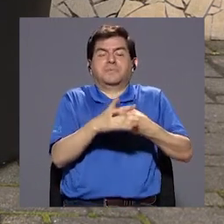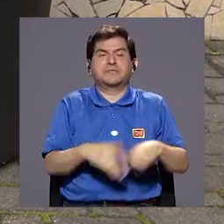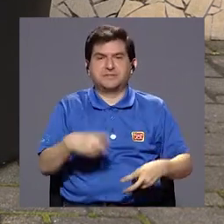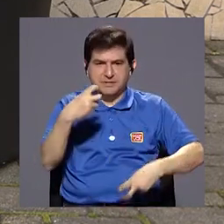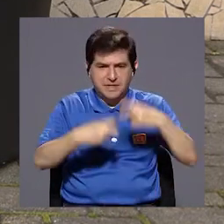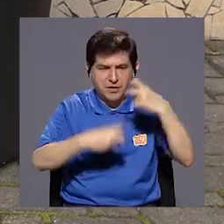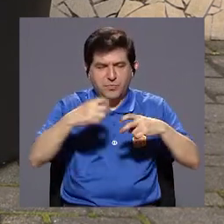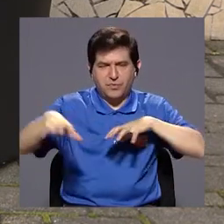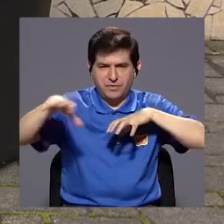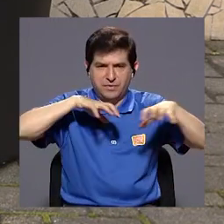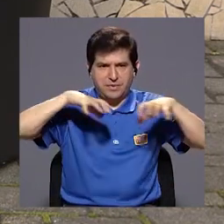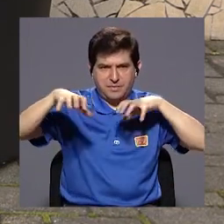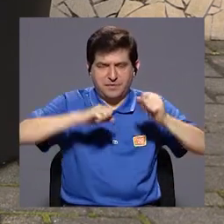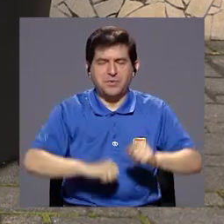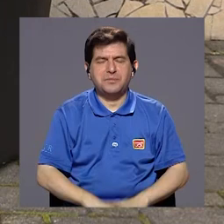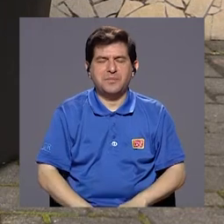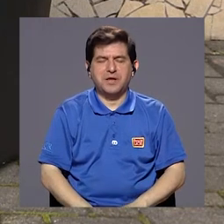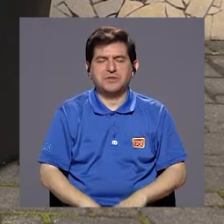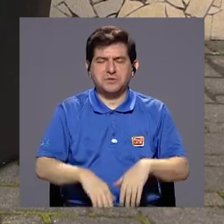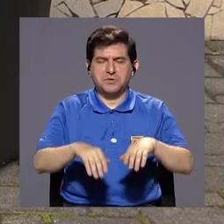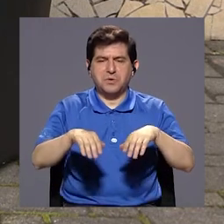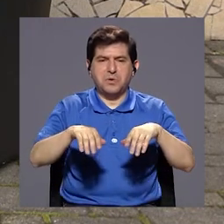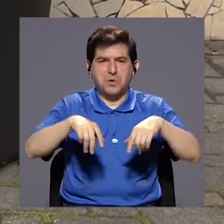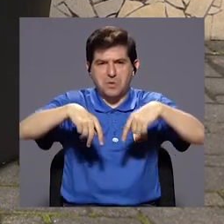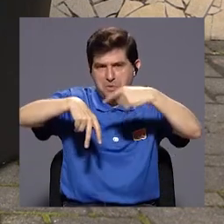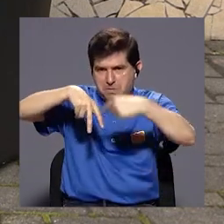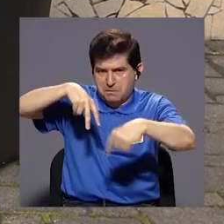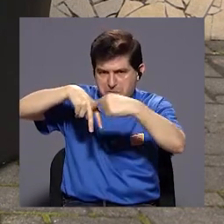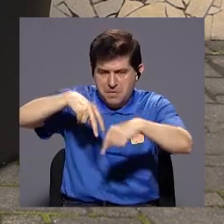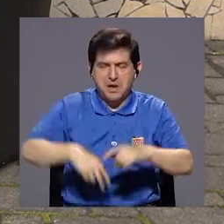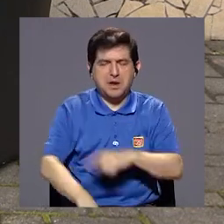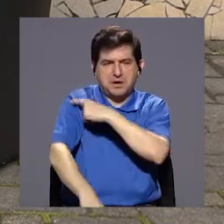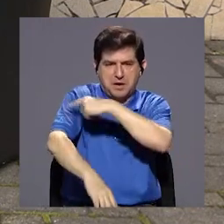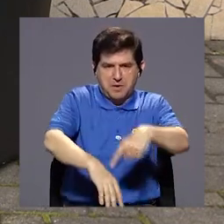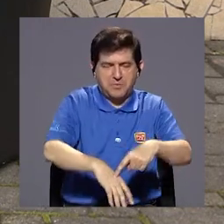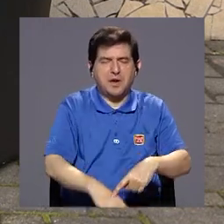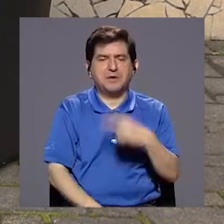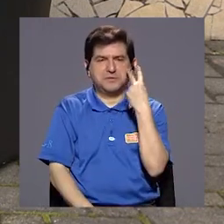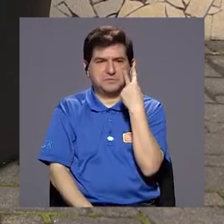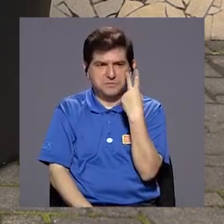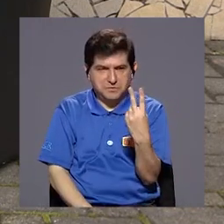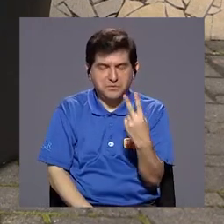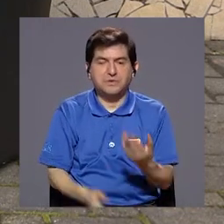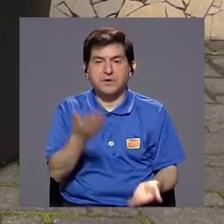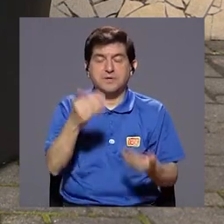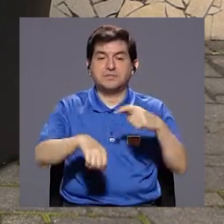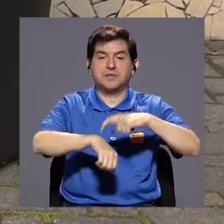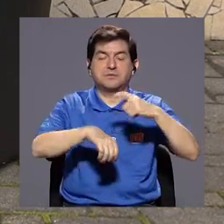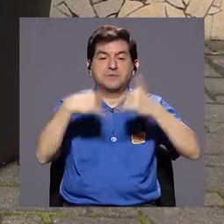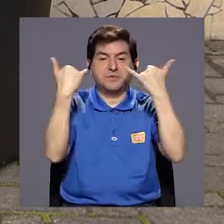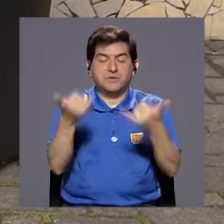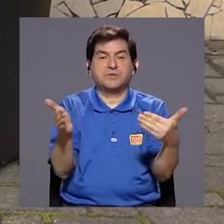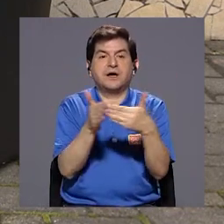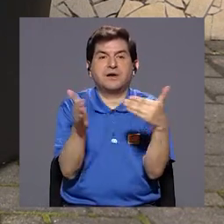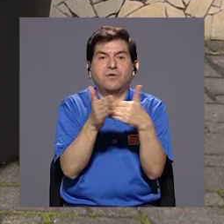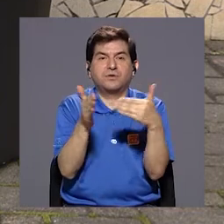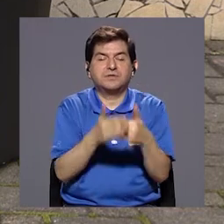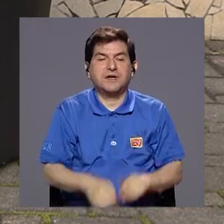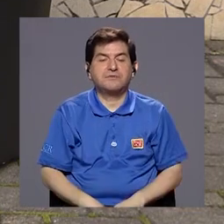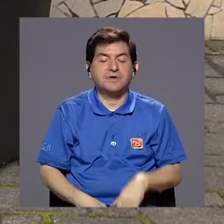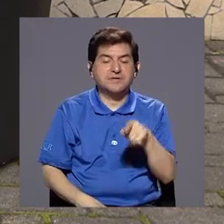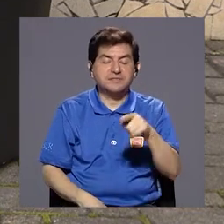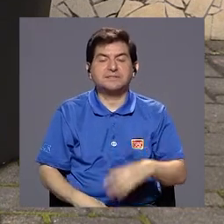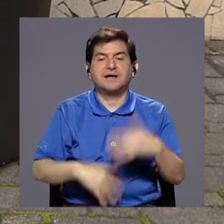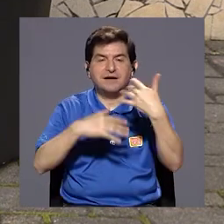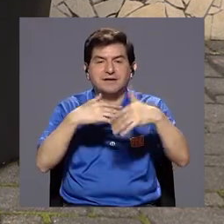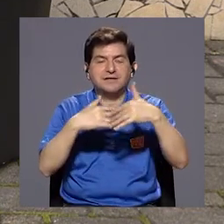una anormalidad en el movimiento de la pierna o el brazo o el lenguaje o de la visión. Y en el momento que se restablece el flujo sanguíneo,